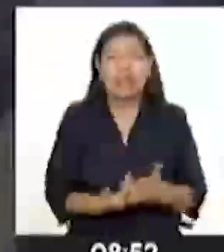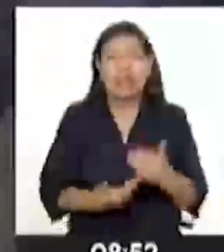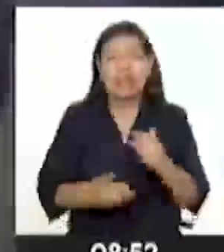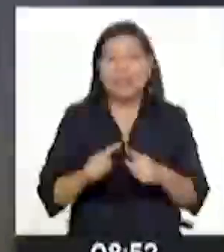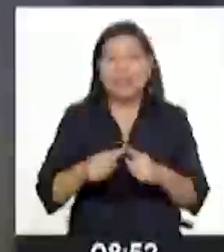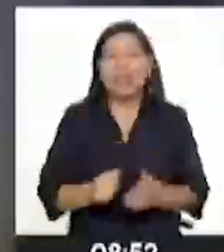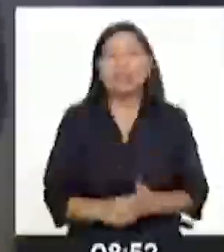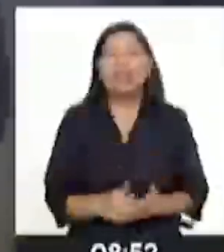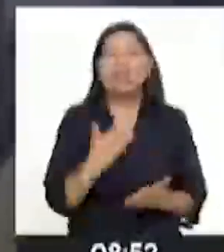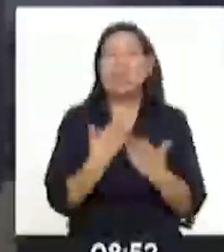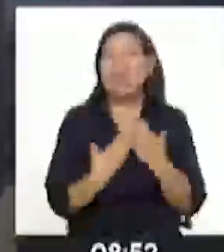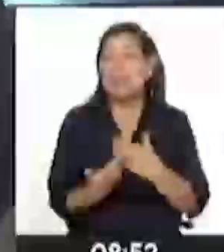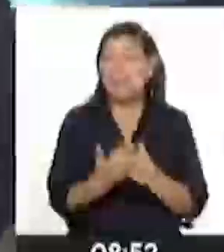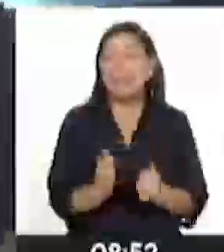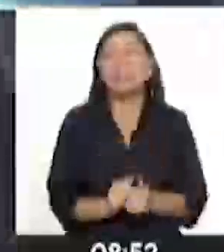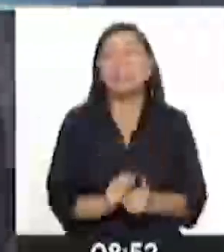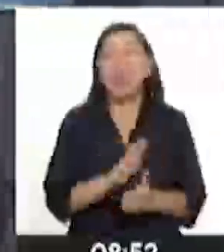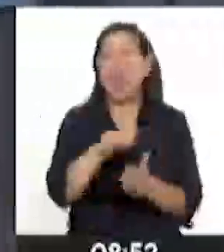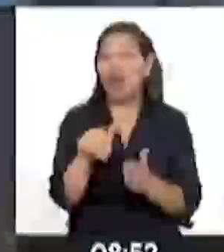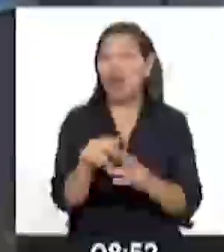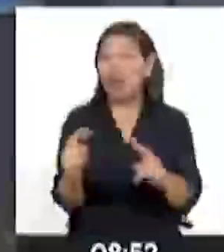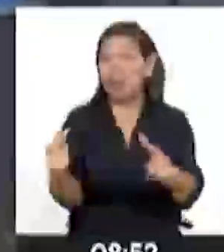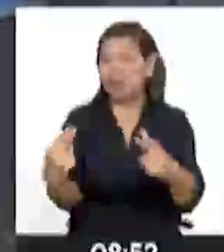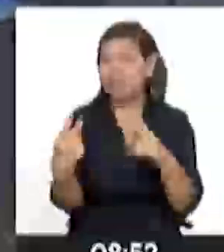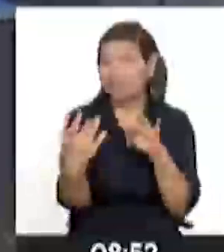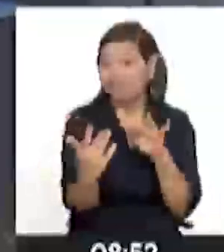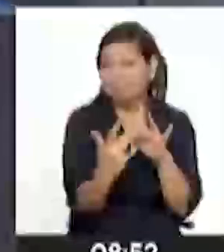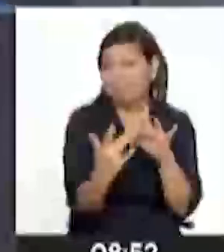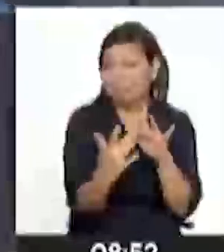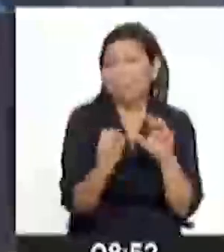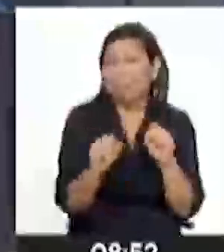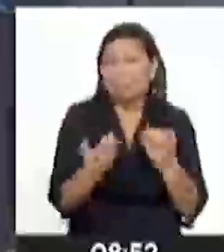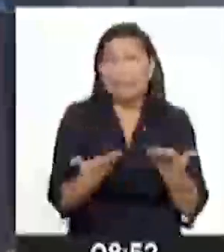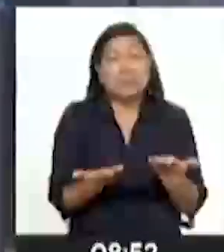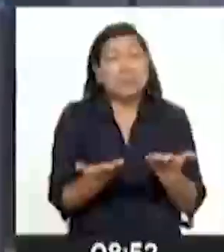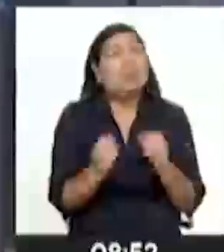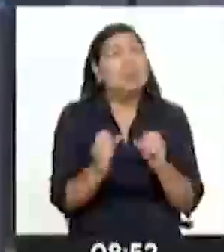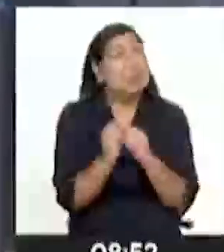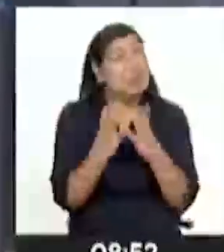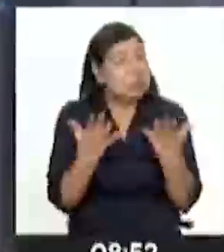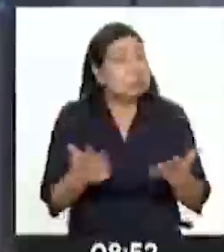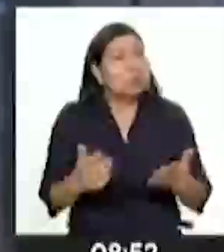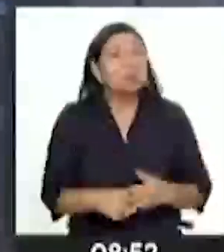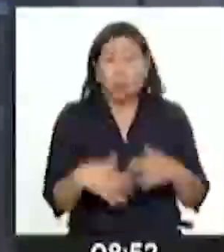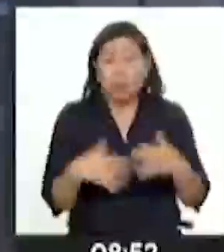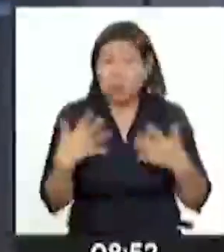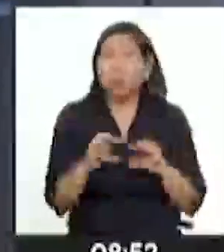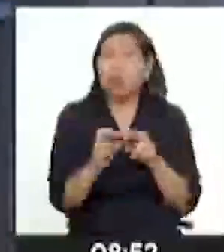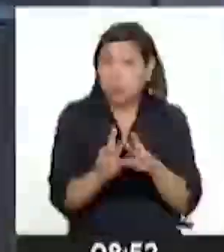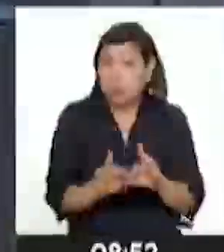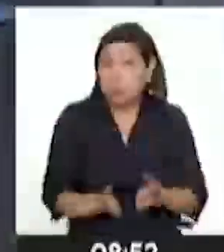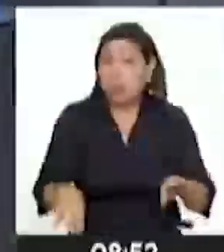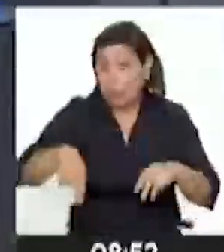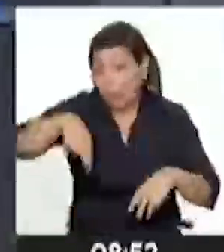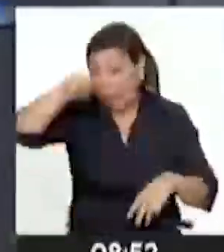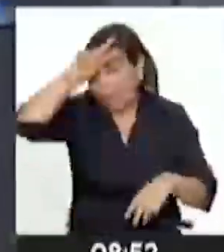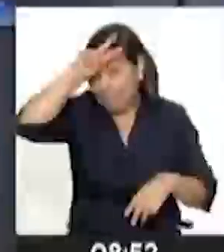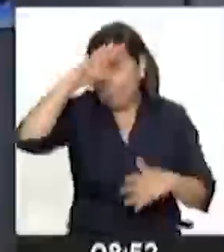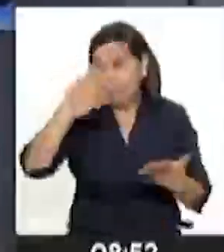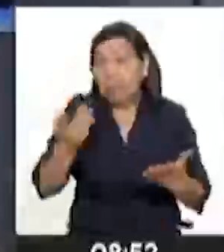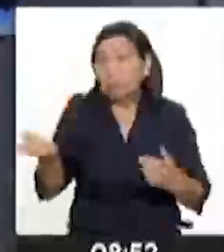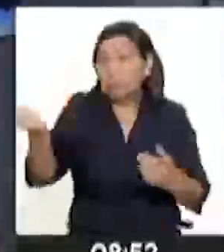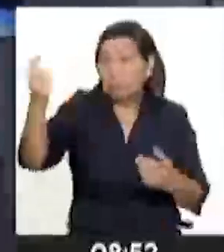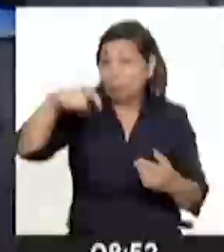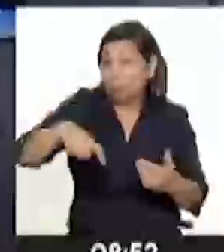TVP. Buenos días, Carola, buenos días a todos los que están conectados. Creo que es un día muy importante para el país. Hemos